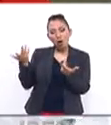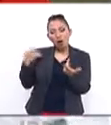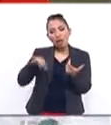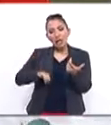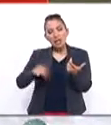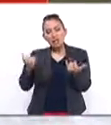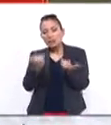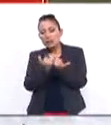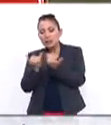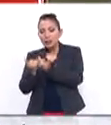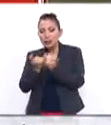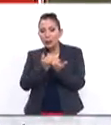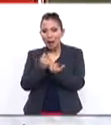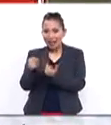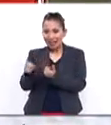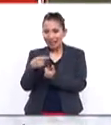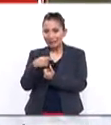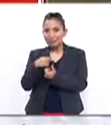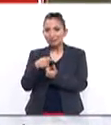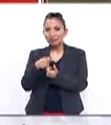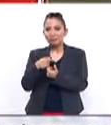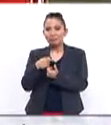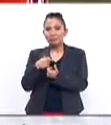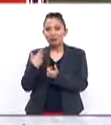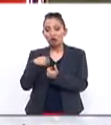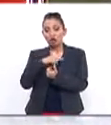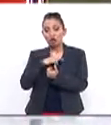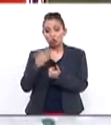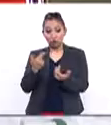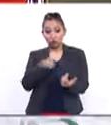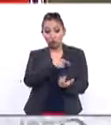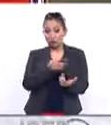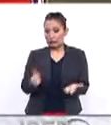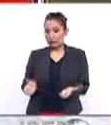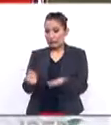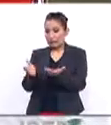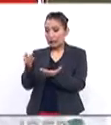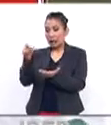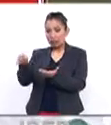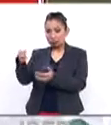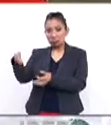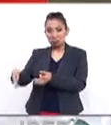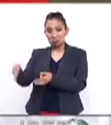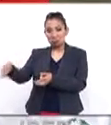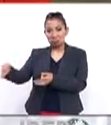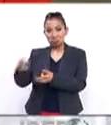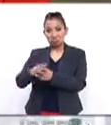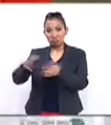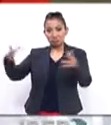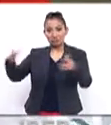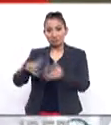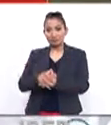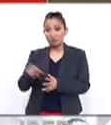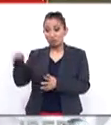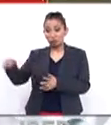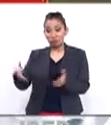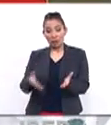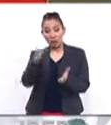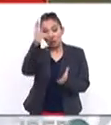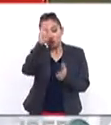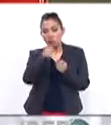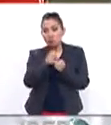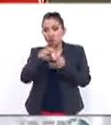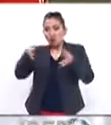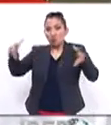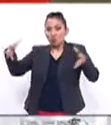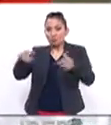de intereses en la cual lo que promuevas va a tener un efecto exponencial. Si promueves la cultura